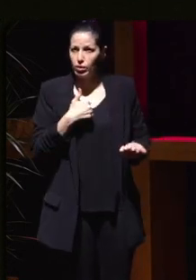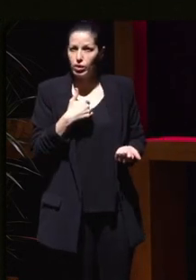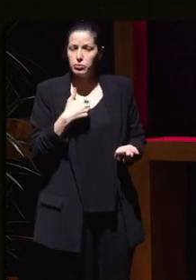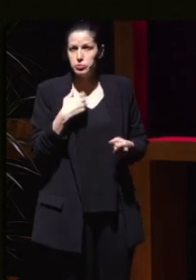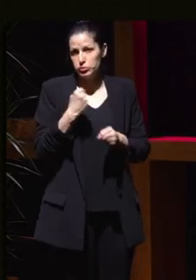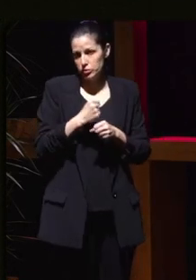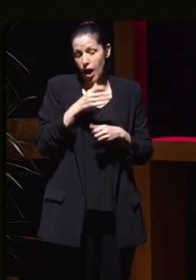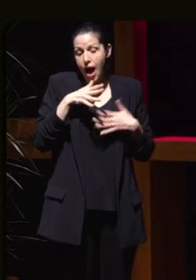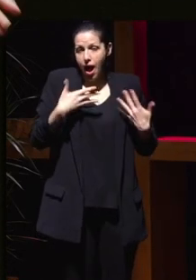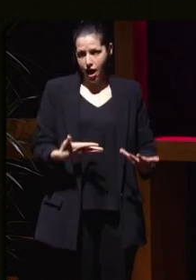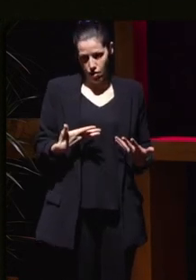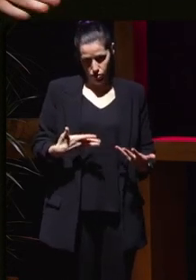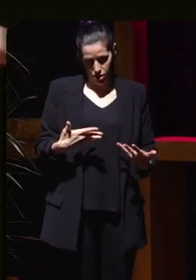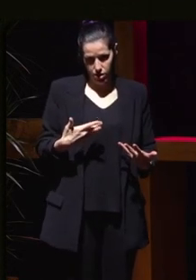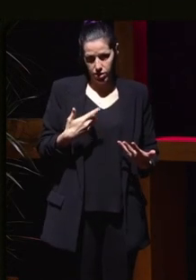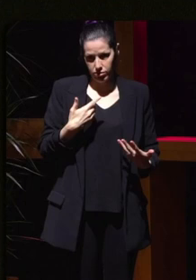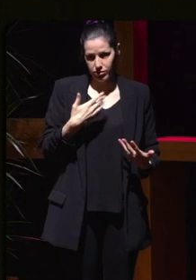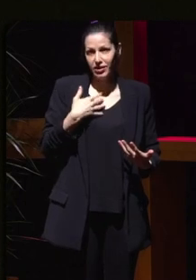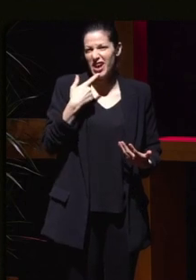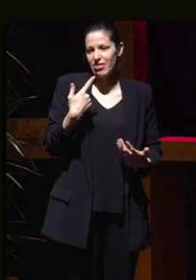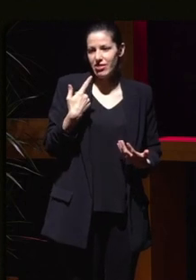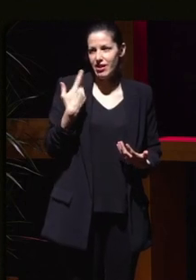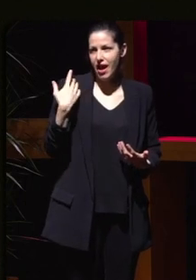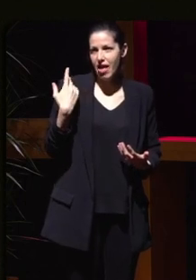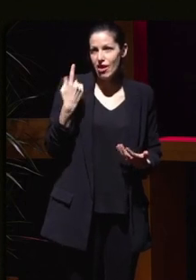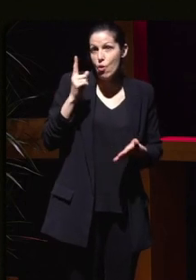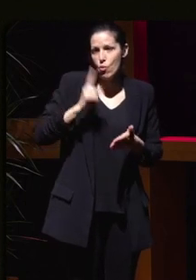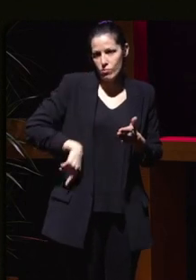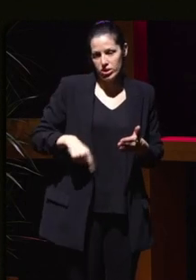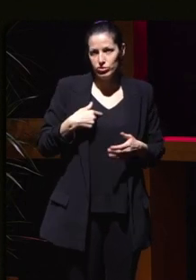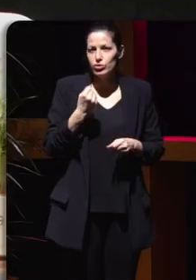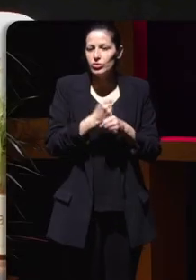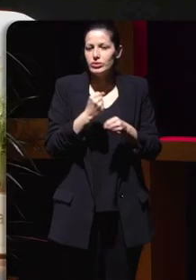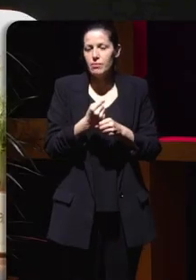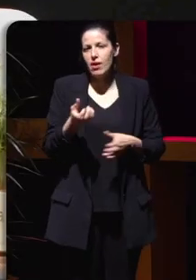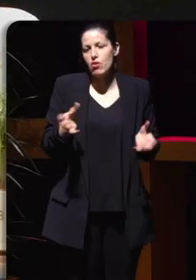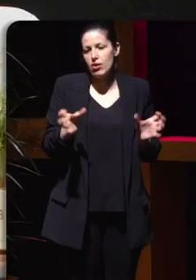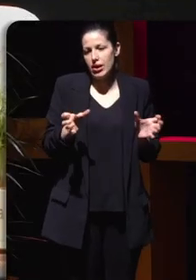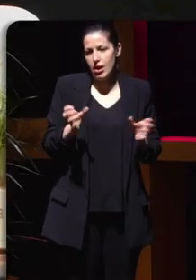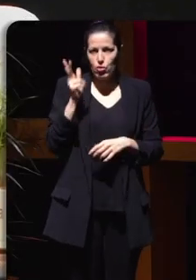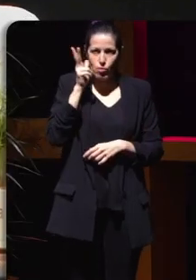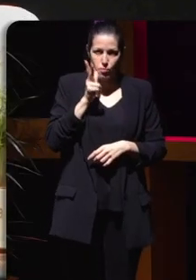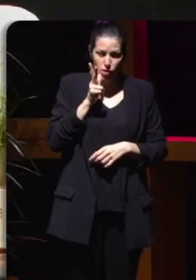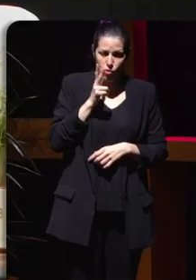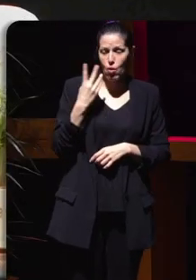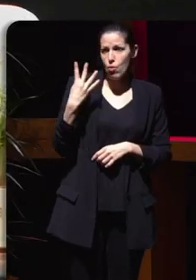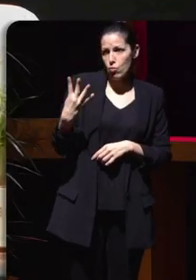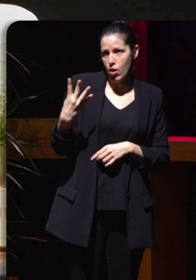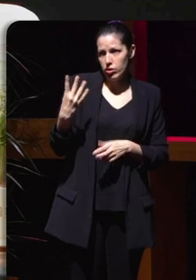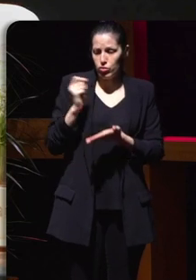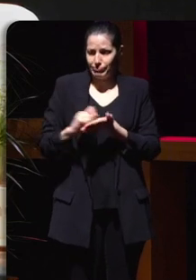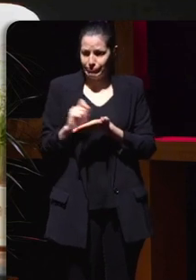donde hay bueno hago ahora mismo hago ahora mismo donde hay un mes trabaja yo en radio vigo y somos cuatro redactoras molleres